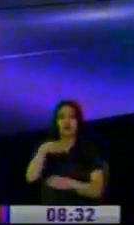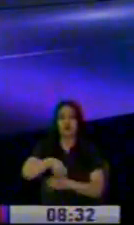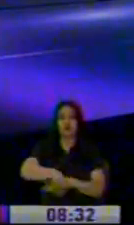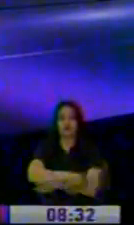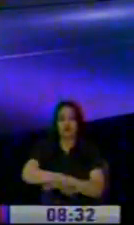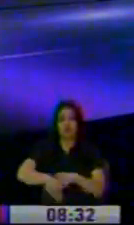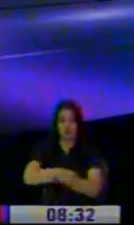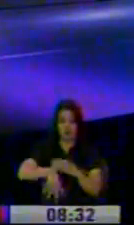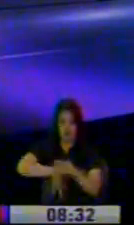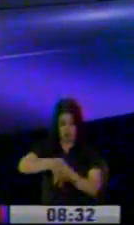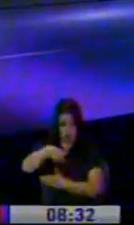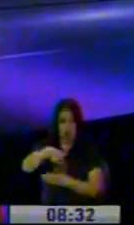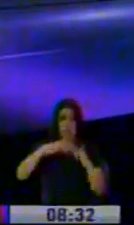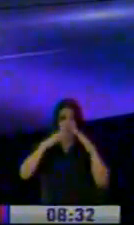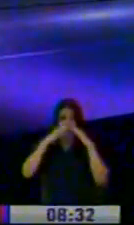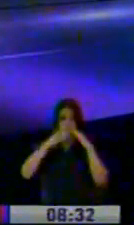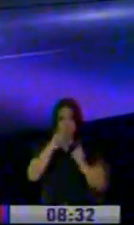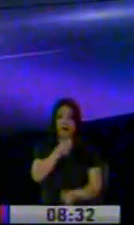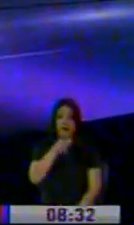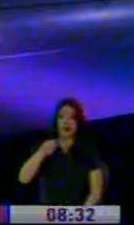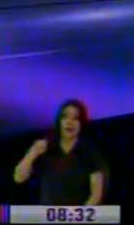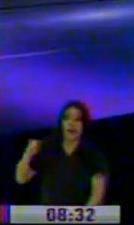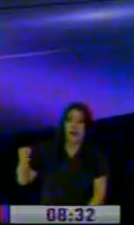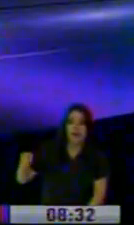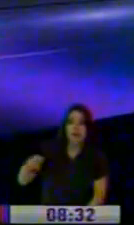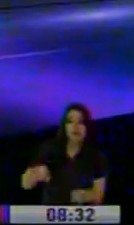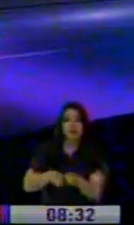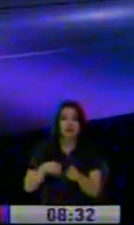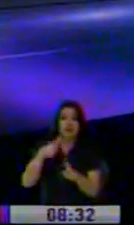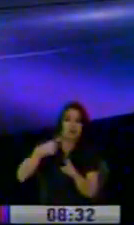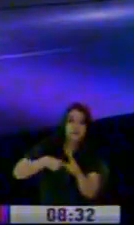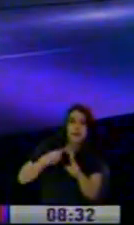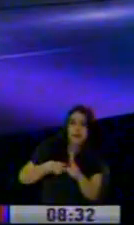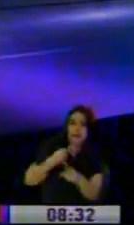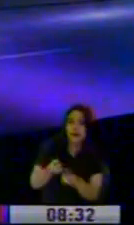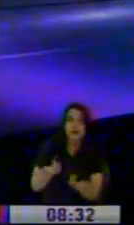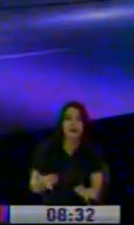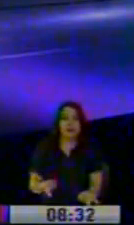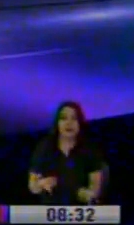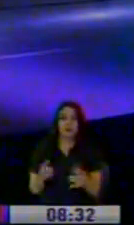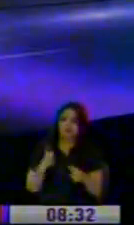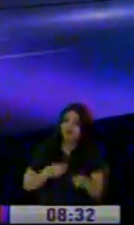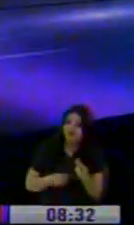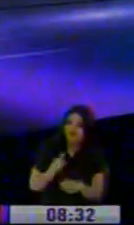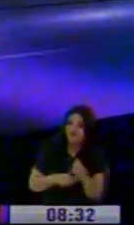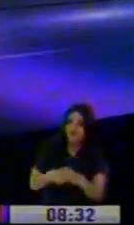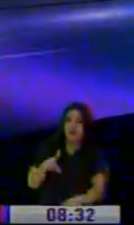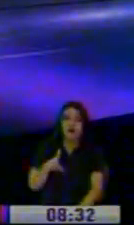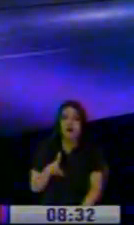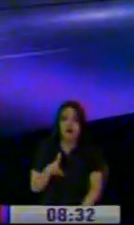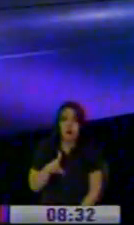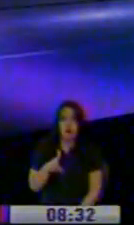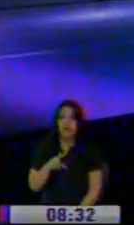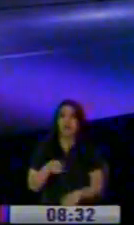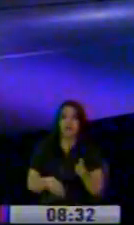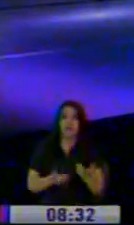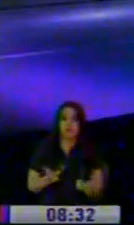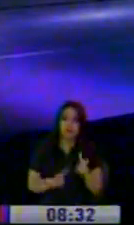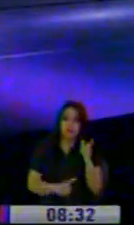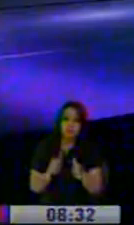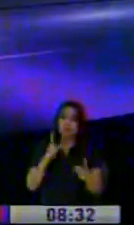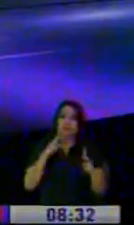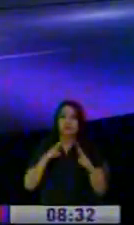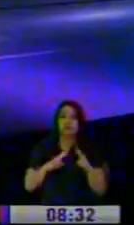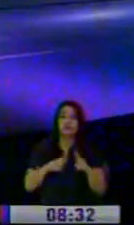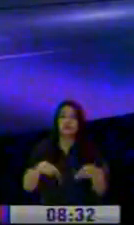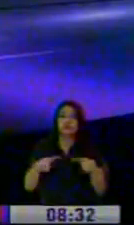la puerta de su casa, sin poder salir, clausurado de meter o sacar su auto y que usted pueda salir con gente que no conoce